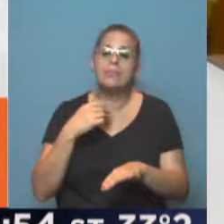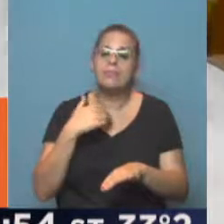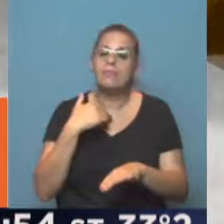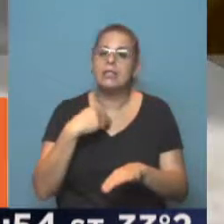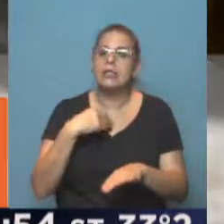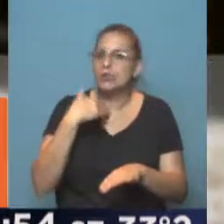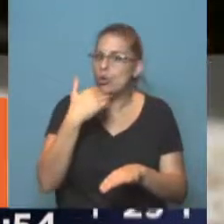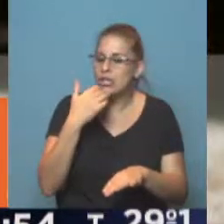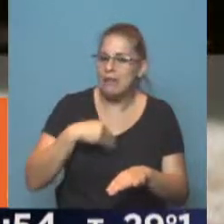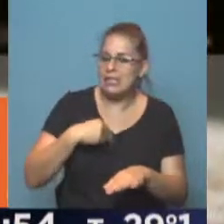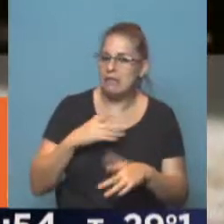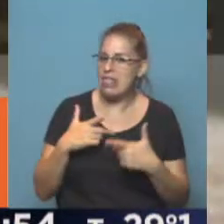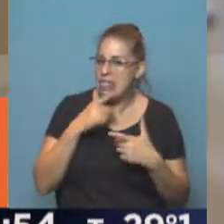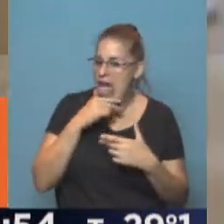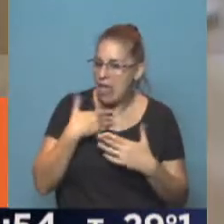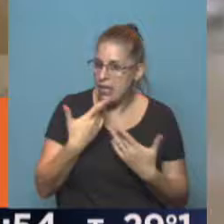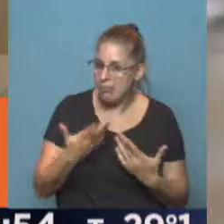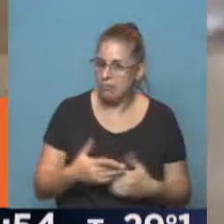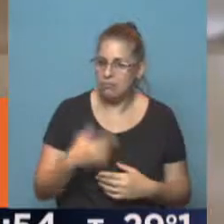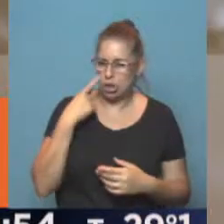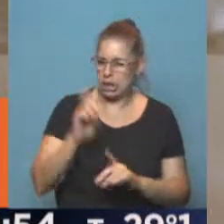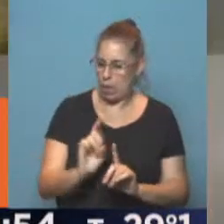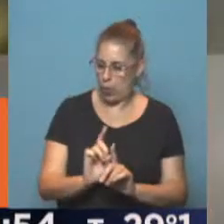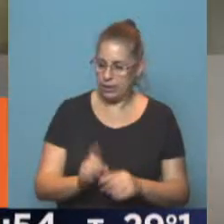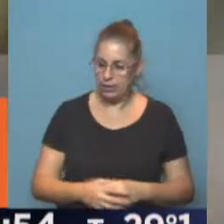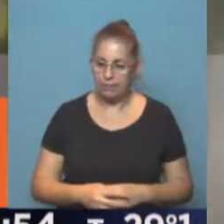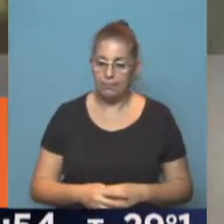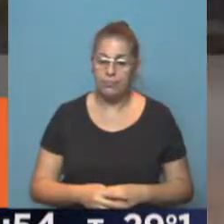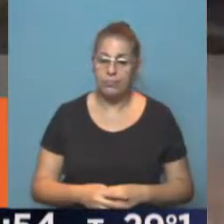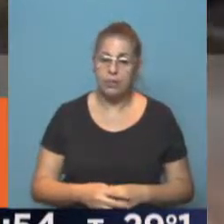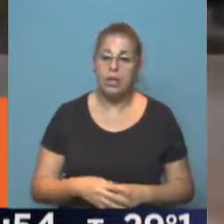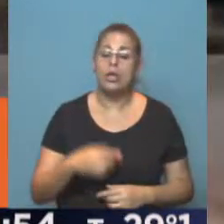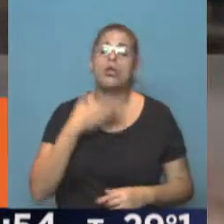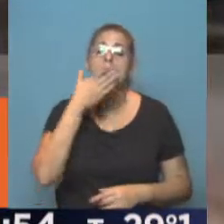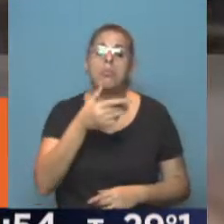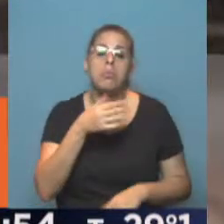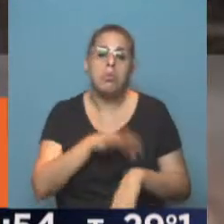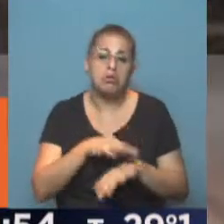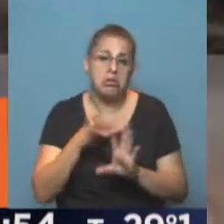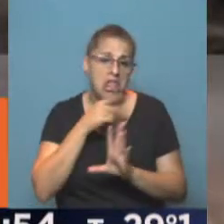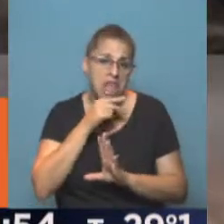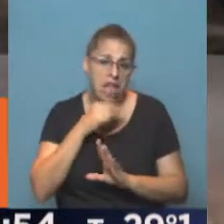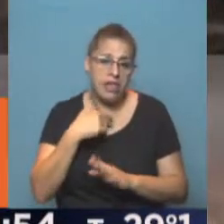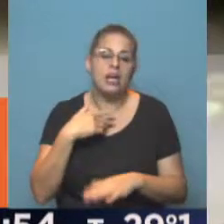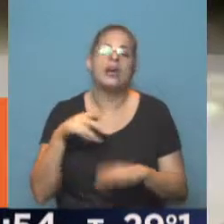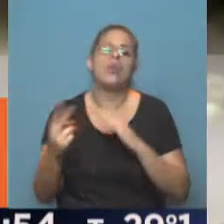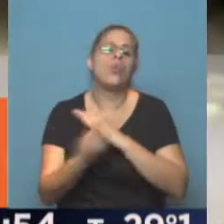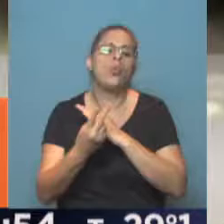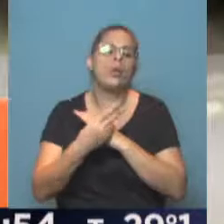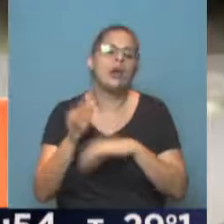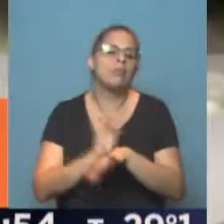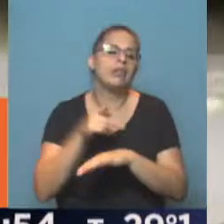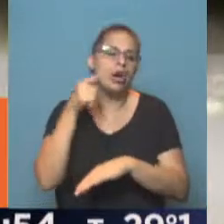síntomas o cóccaro cuadros poco sintomáticos entonces la consulta al médico no ocurrió que han protegido los datos